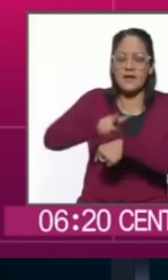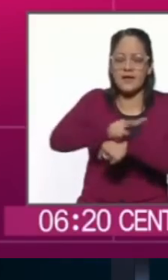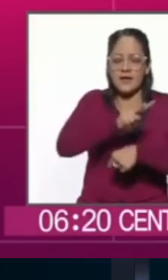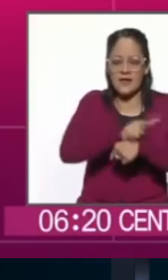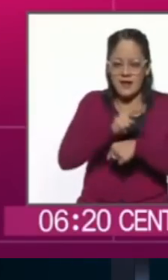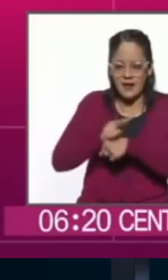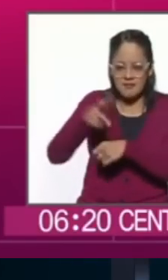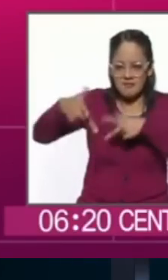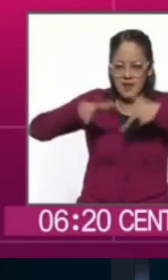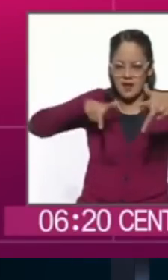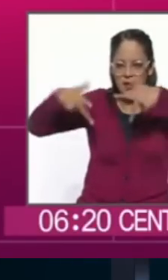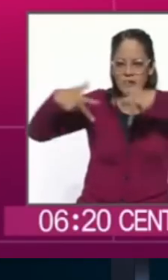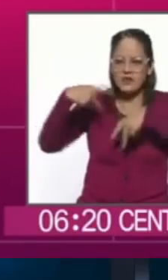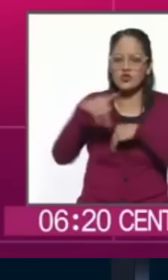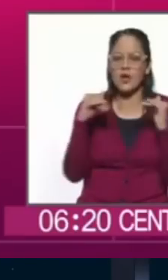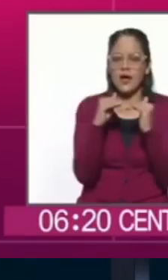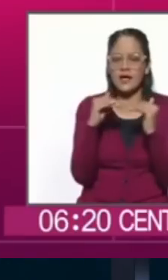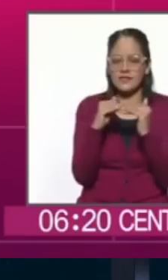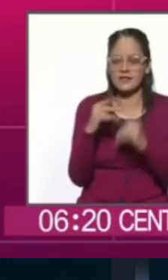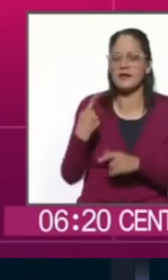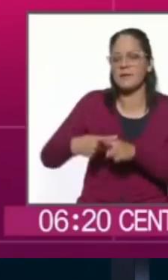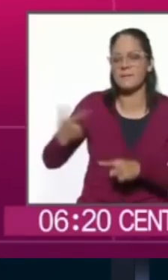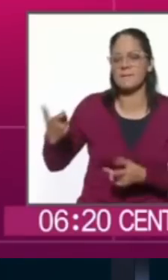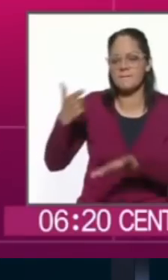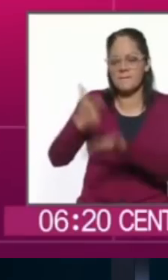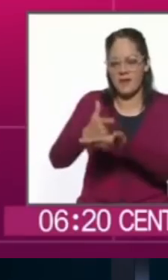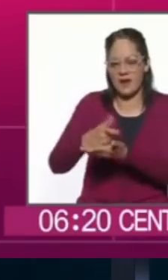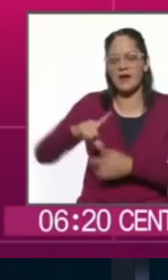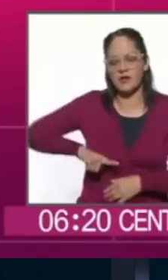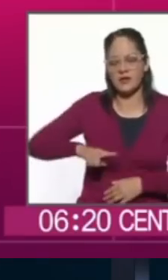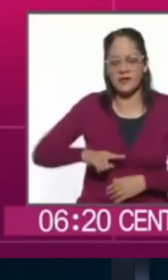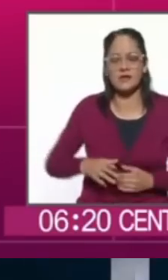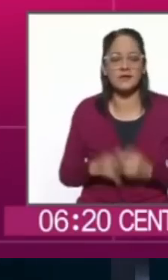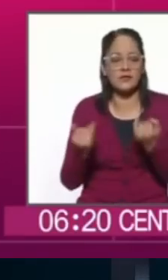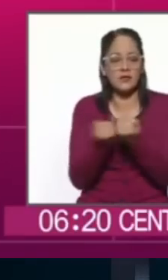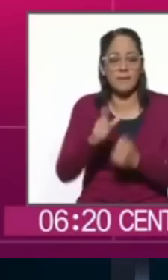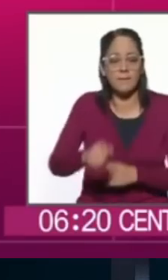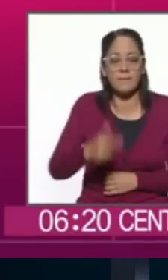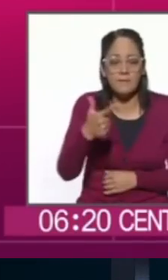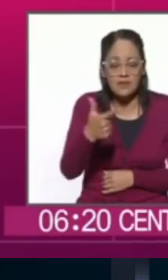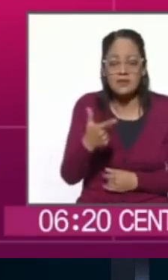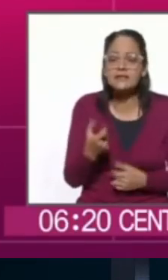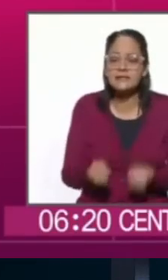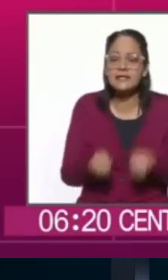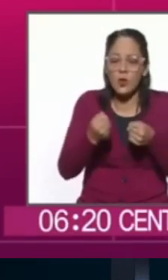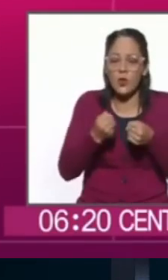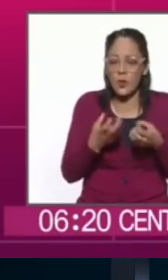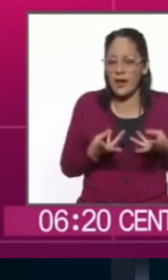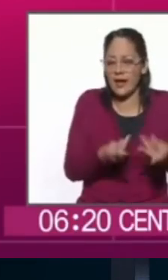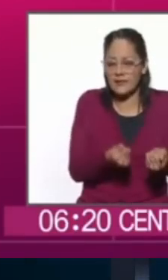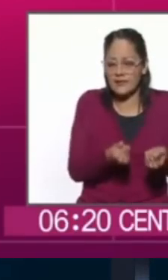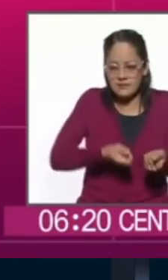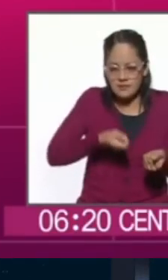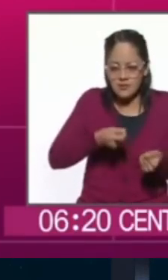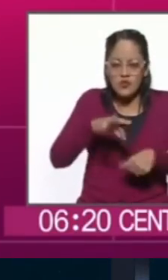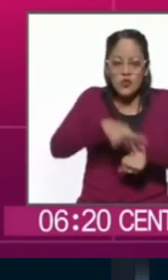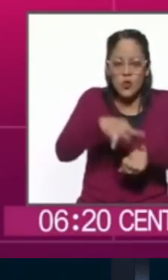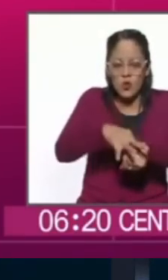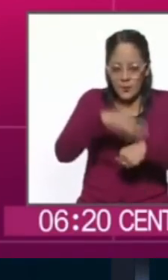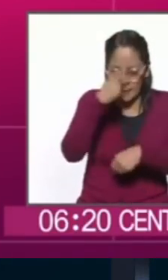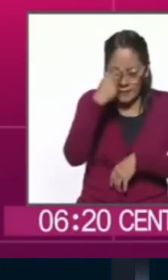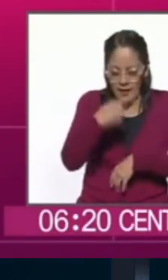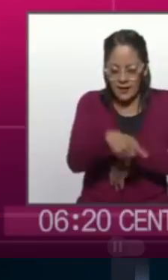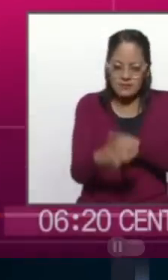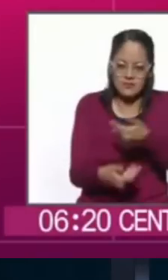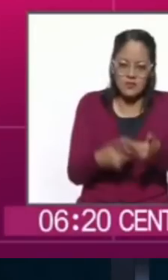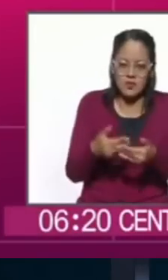casas con cargo al erario público. 27. Seguro de gastos médicos para ministras, ministros y su familia nuclear